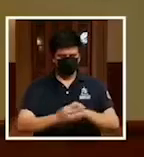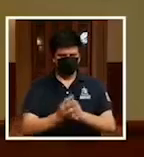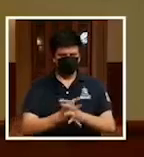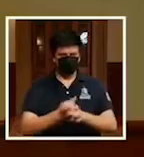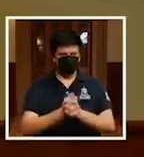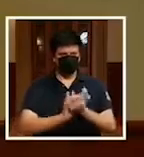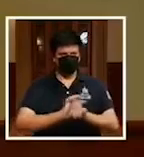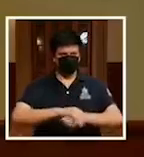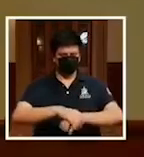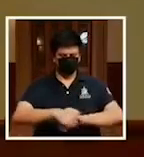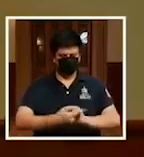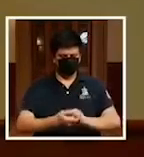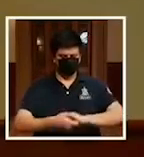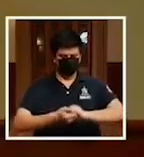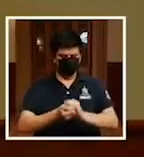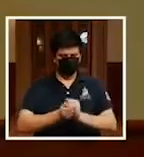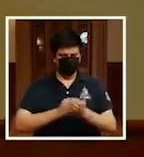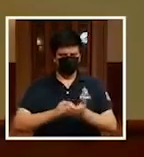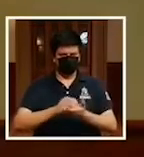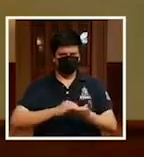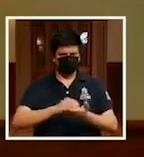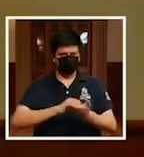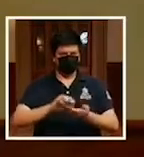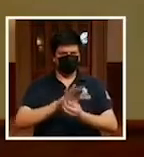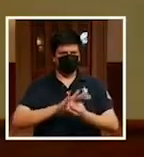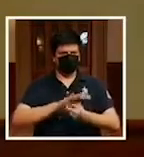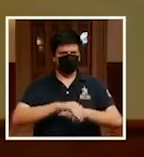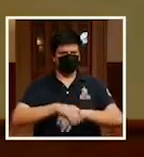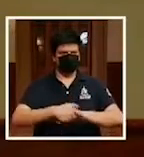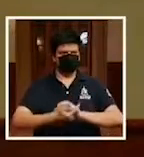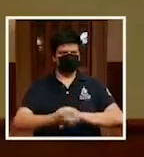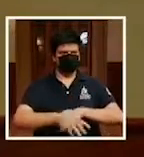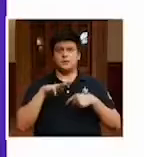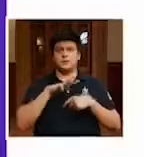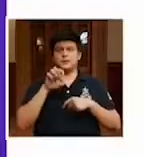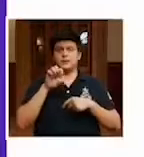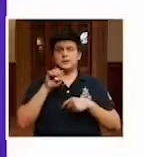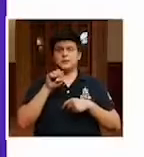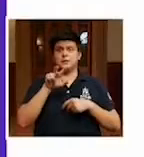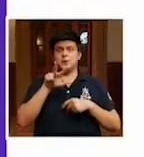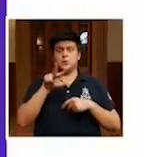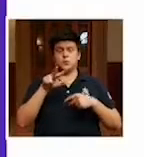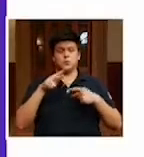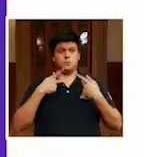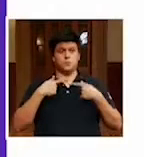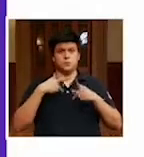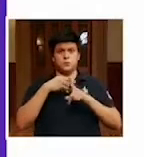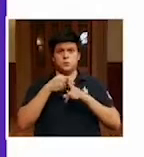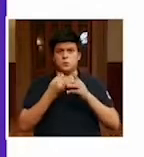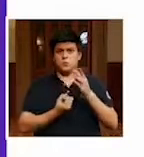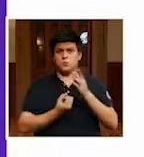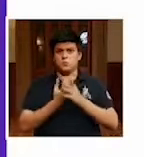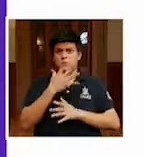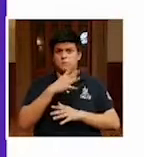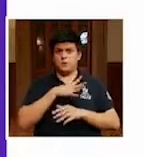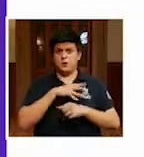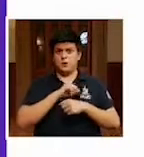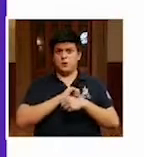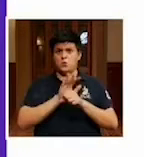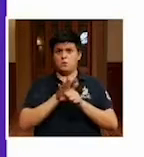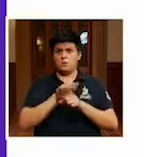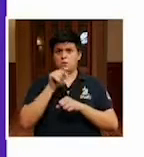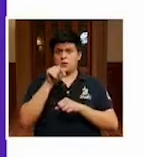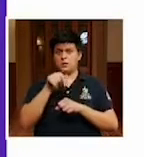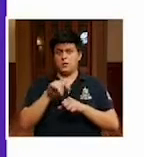Consuelo Treviño Garza, informó que en las últimas 24 horas se confirmaron 368 nuevos casos y